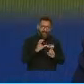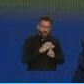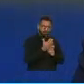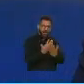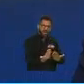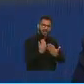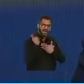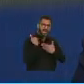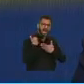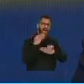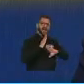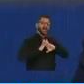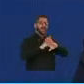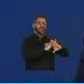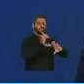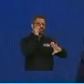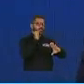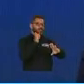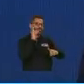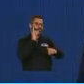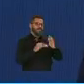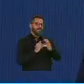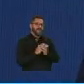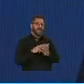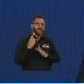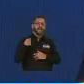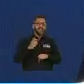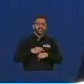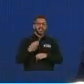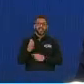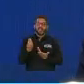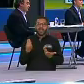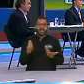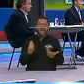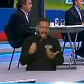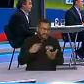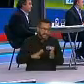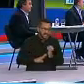de prevención para que el tiempo ocioso no las afecte. Candidato Humberto de la